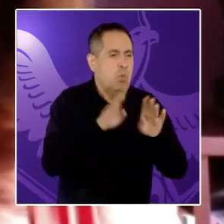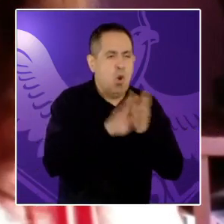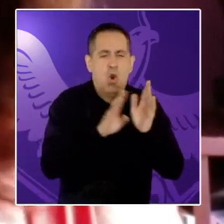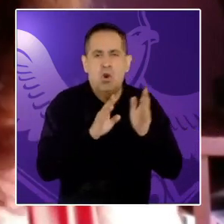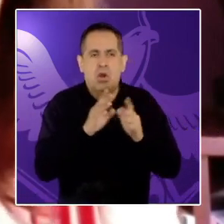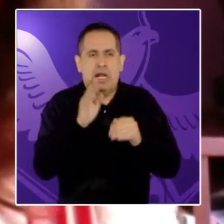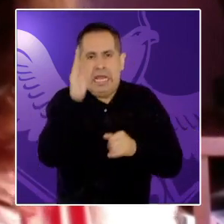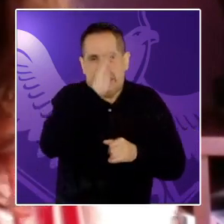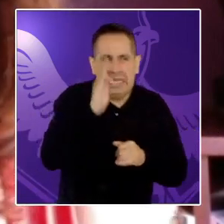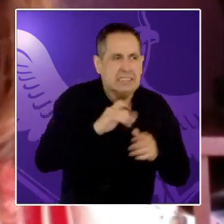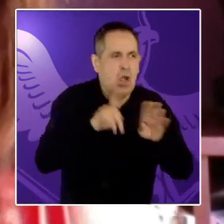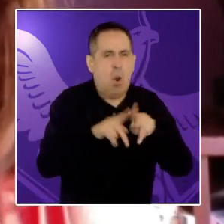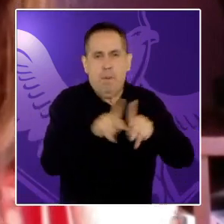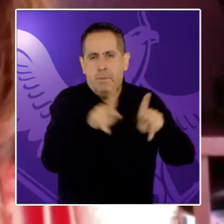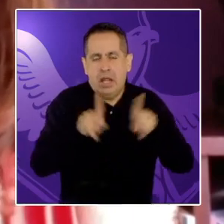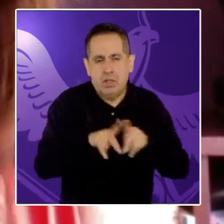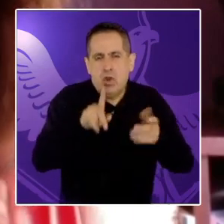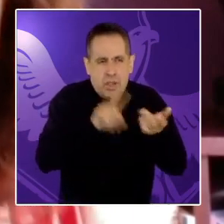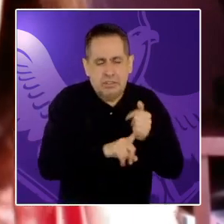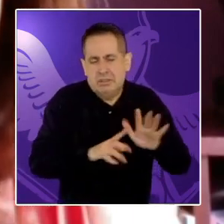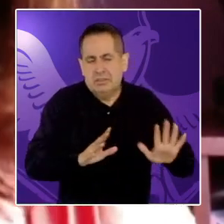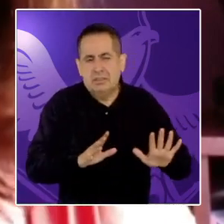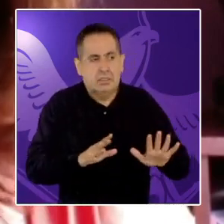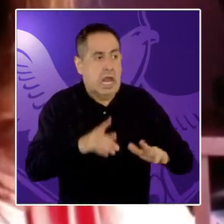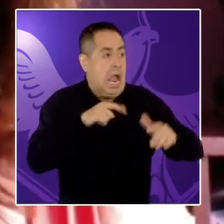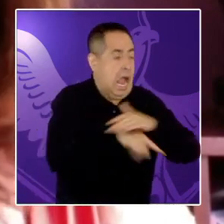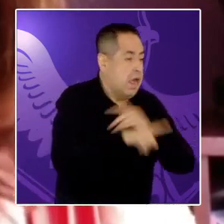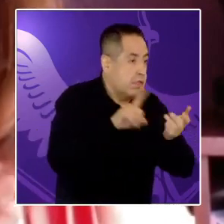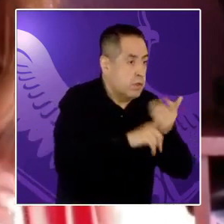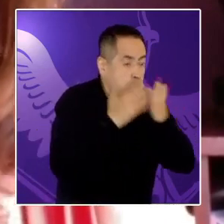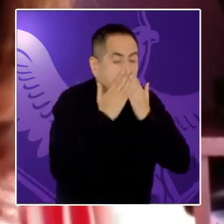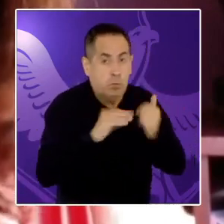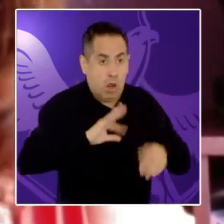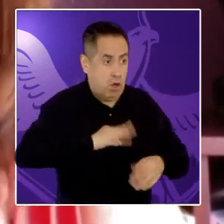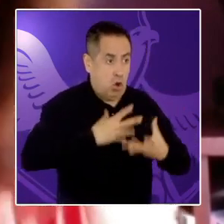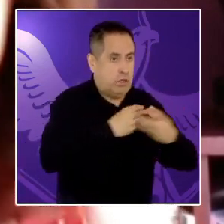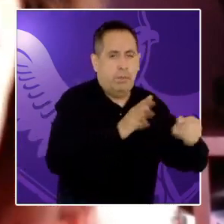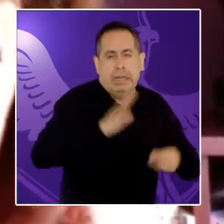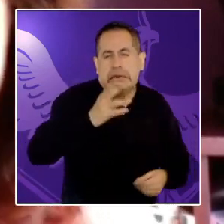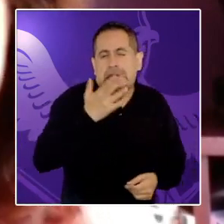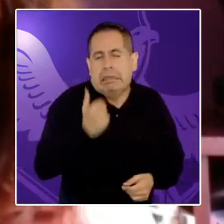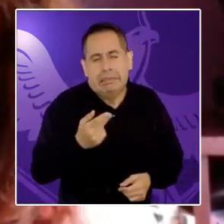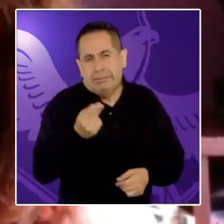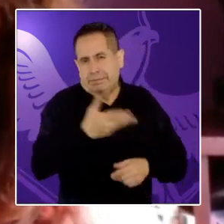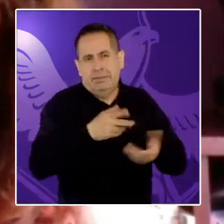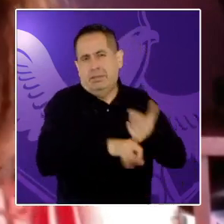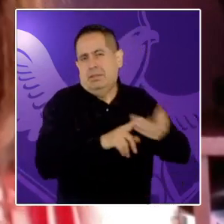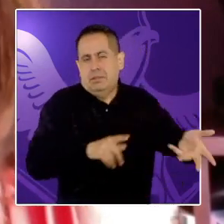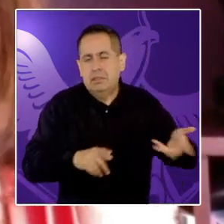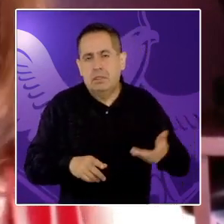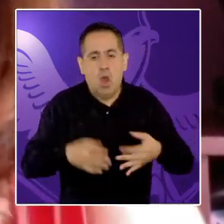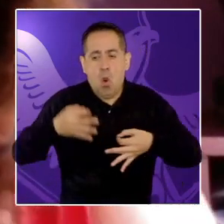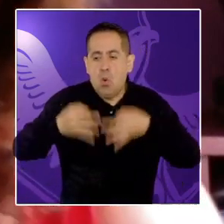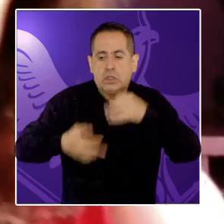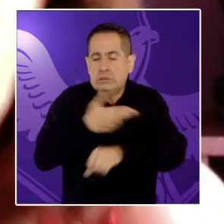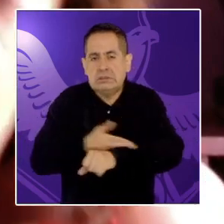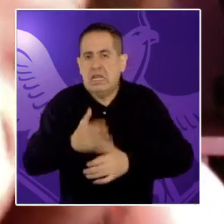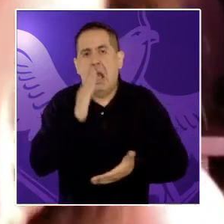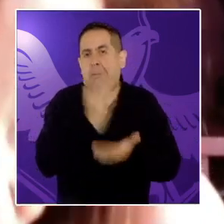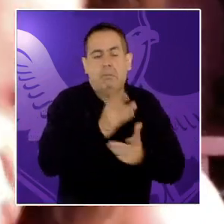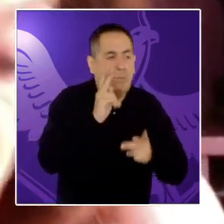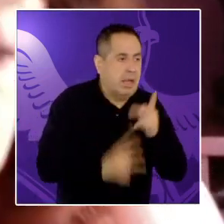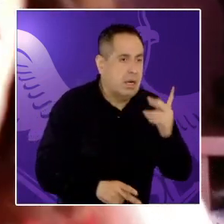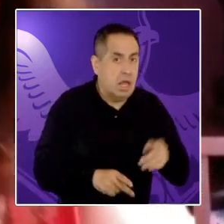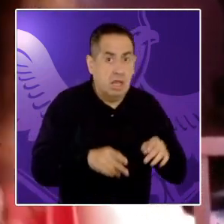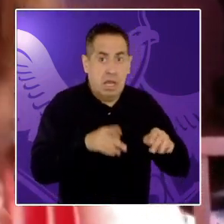el patio, en la sala chica, en la capilla, a las que entraron contagiadas. Dentro parece que no hay contagios. Los procesos jurídicos